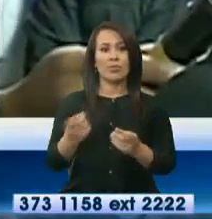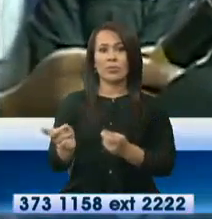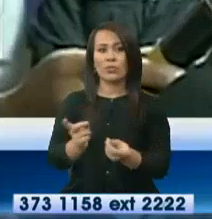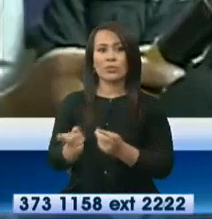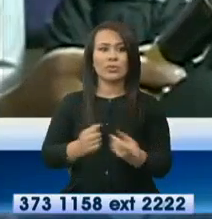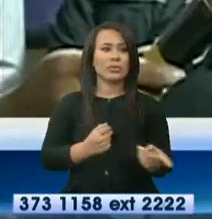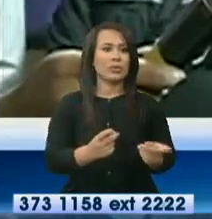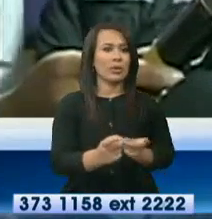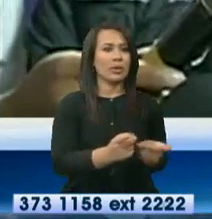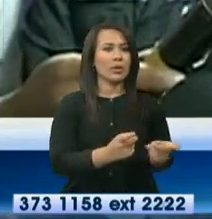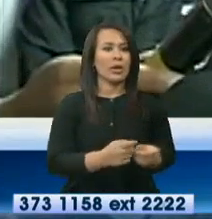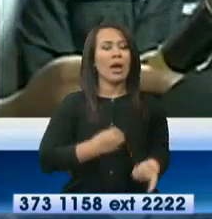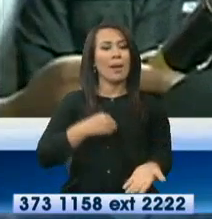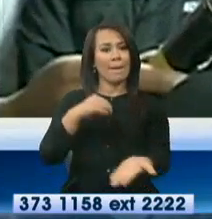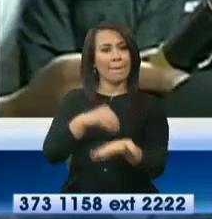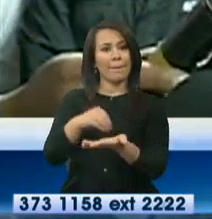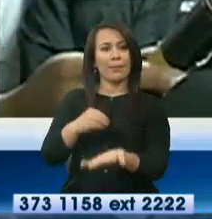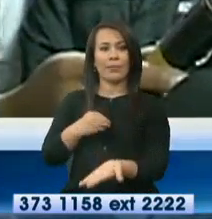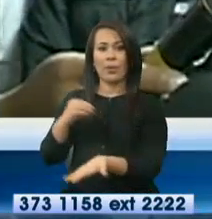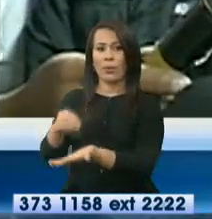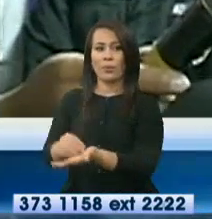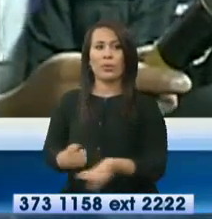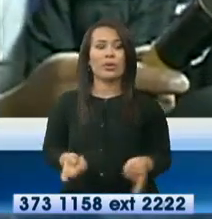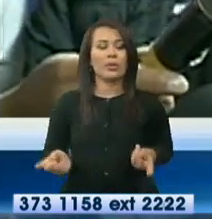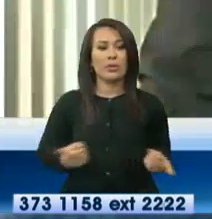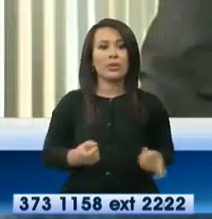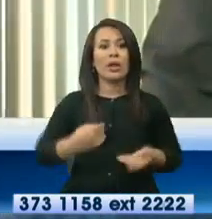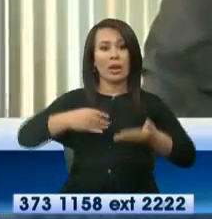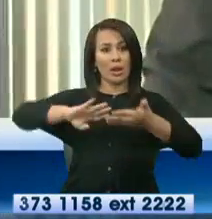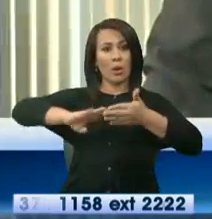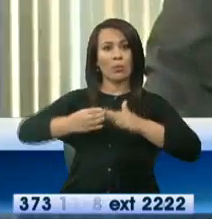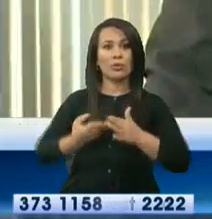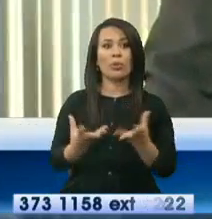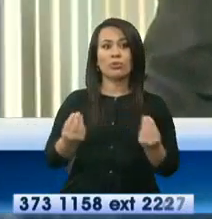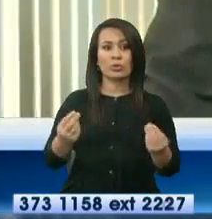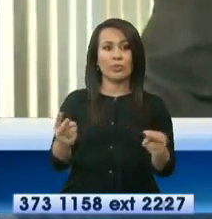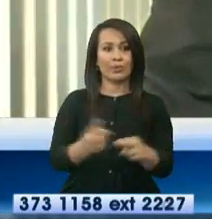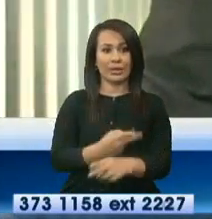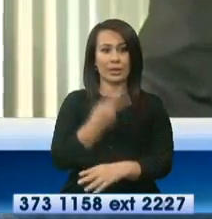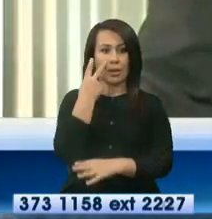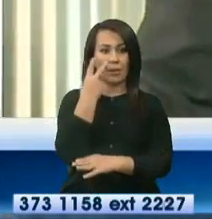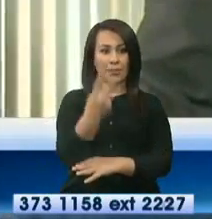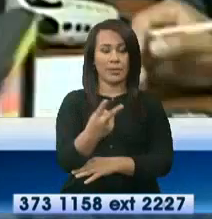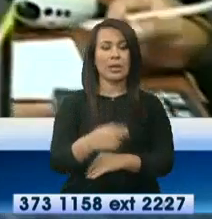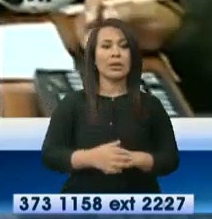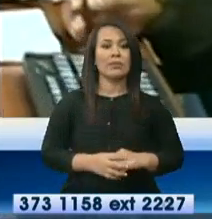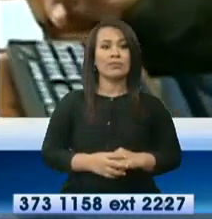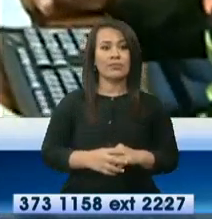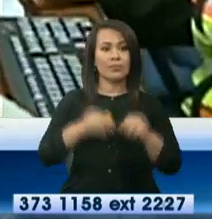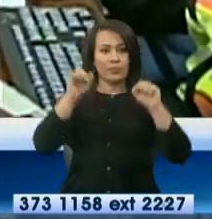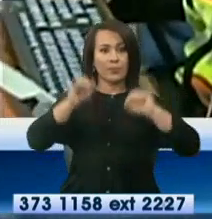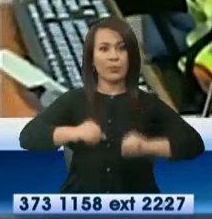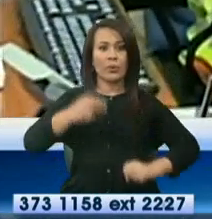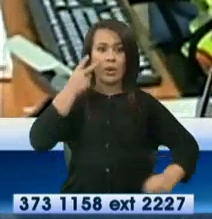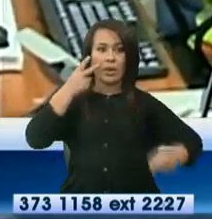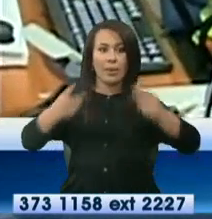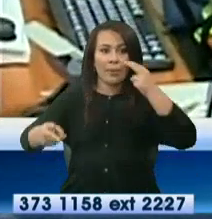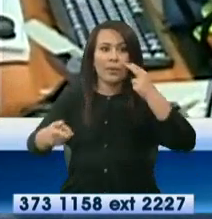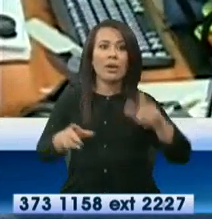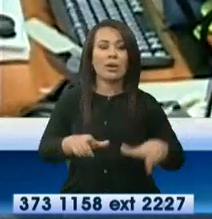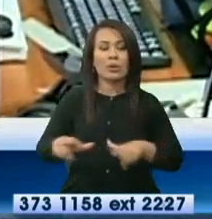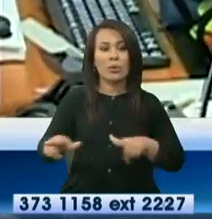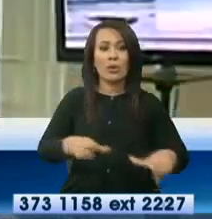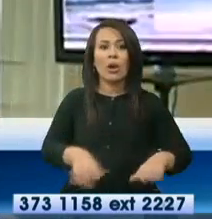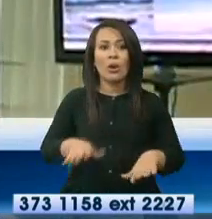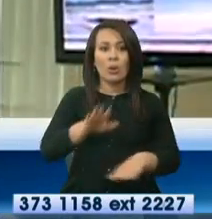las escuelas, con los colegios, como con los barrios y la comunidad. El alcalde del cantón destacó que al momento también se coordinan